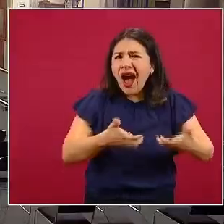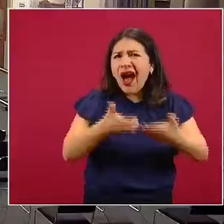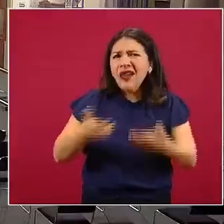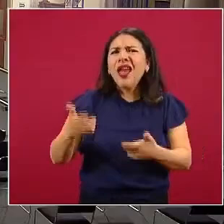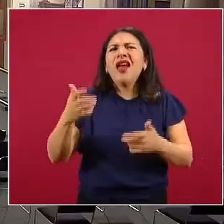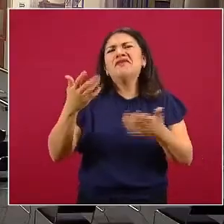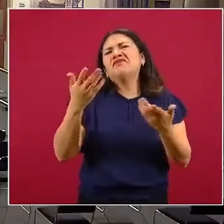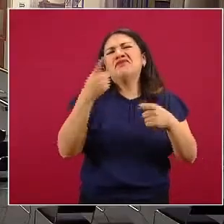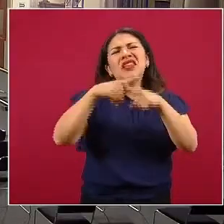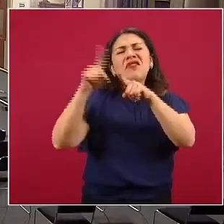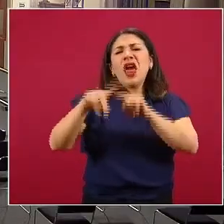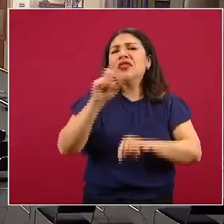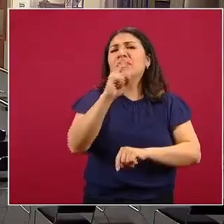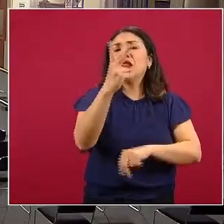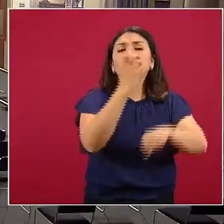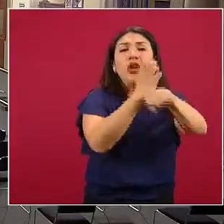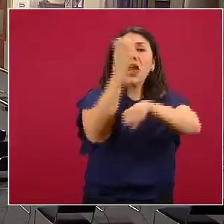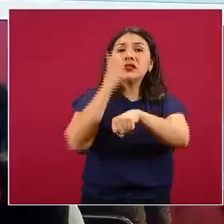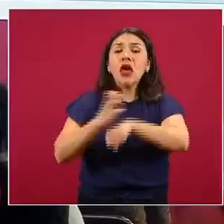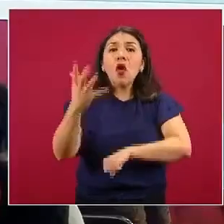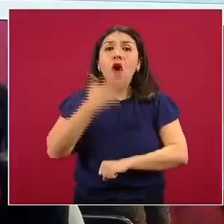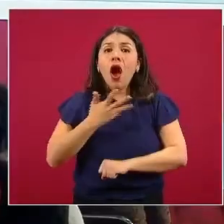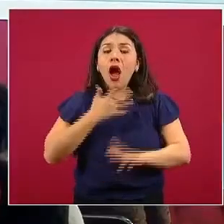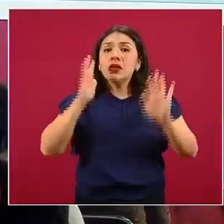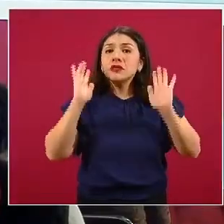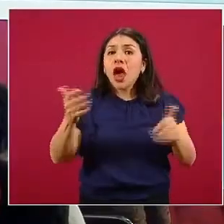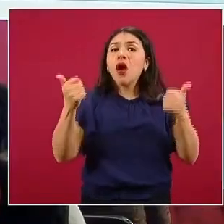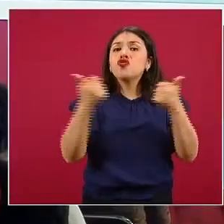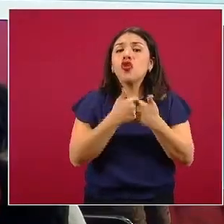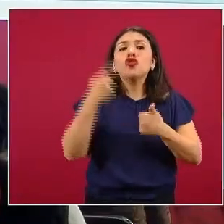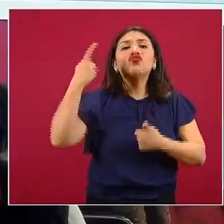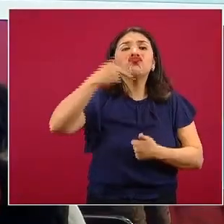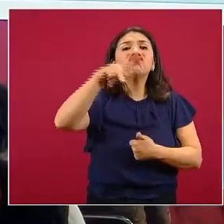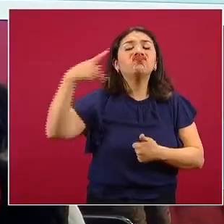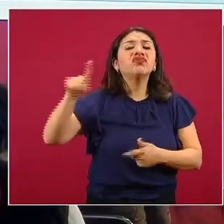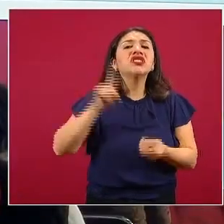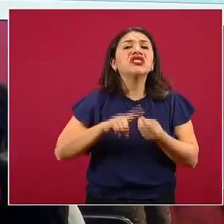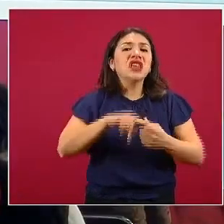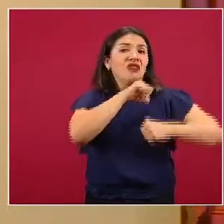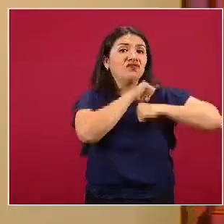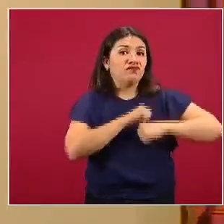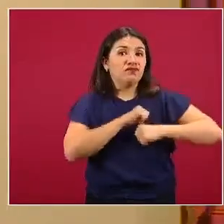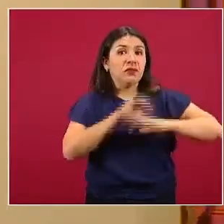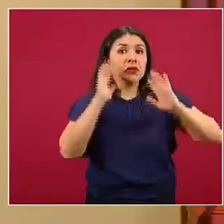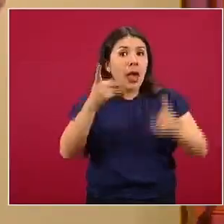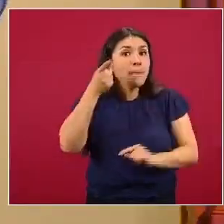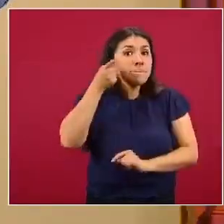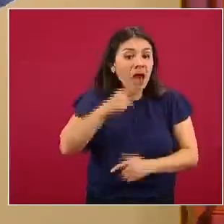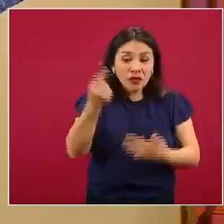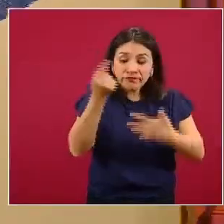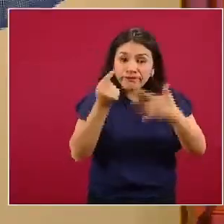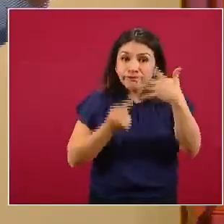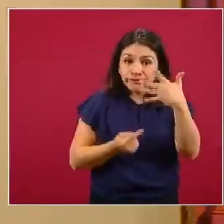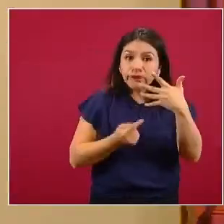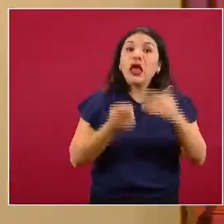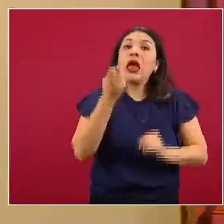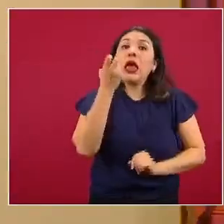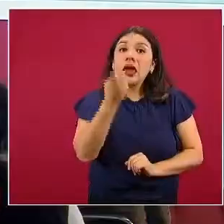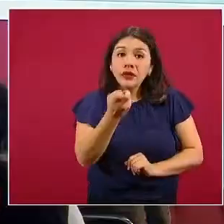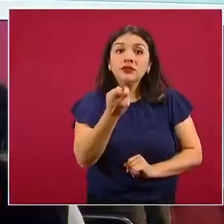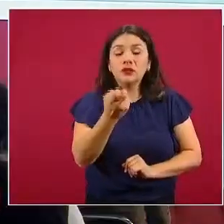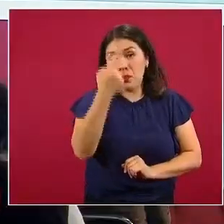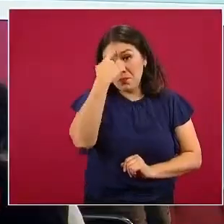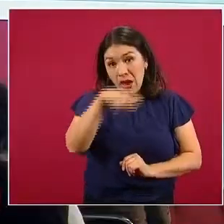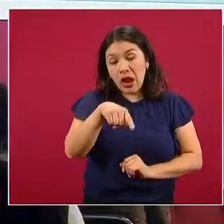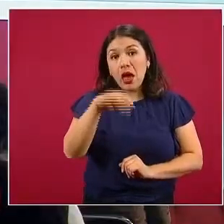una de las 32 entidades federativas y sus autoridades sanitarias están implementando, precisamente en